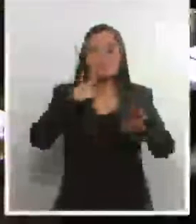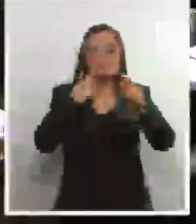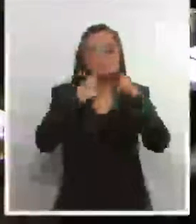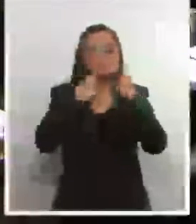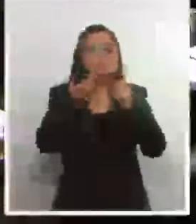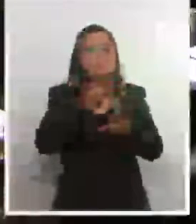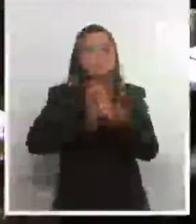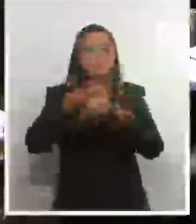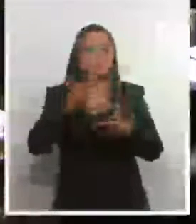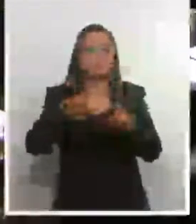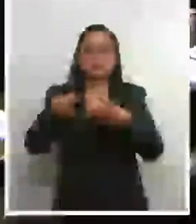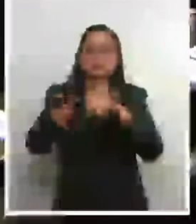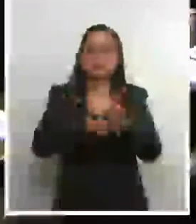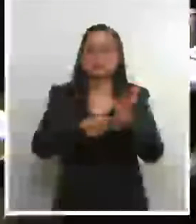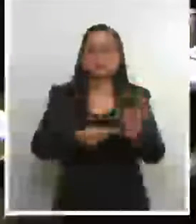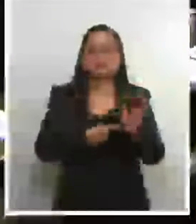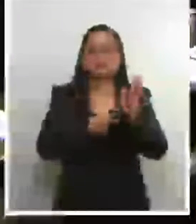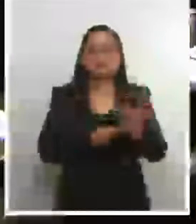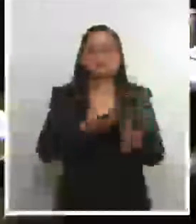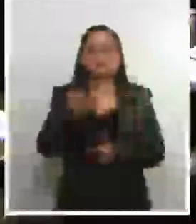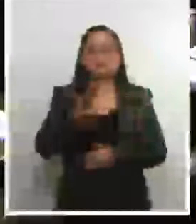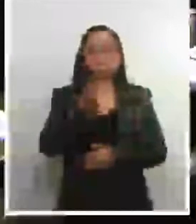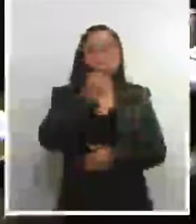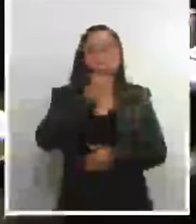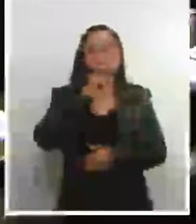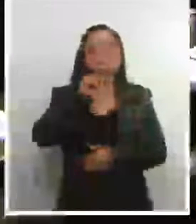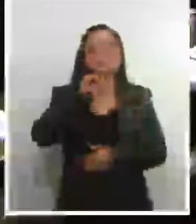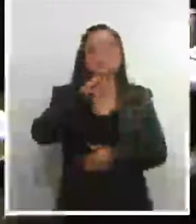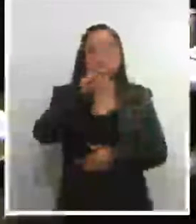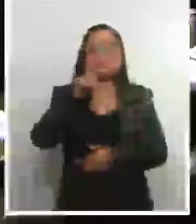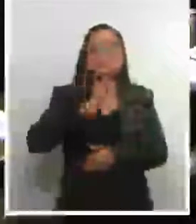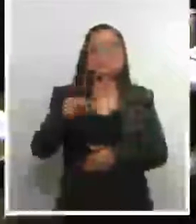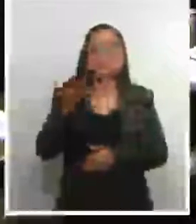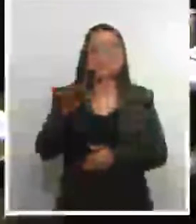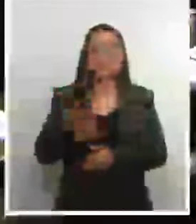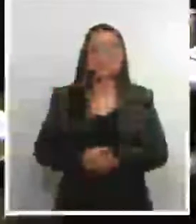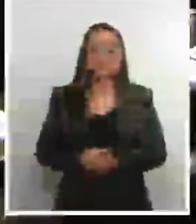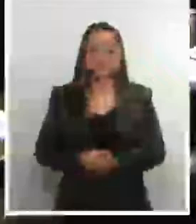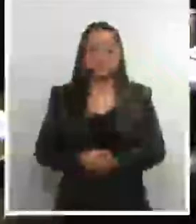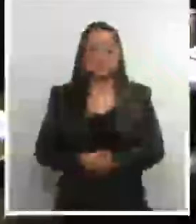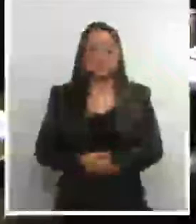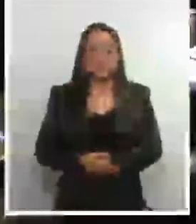si se admite la reserva presentada por el diputado Batis Vázquez.